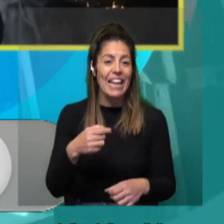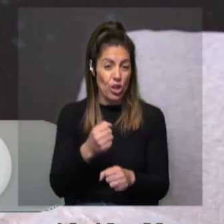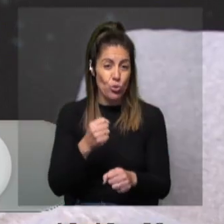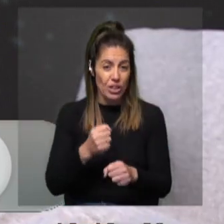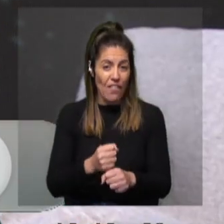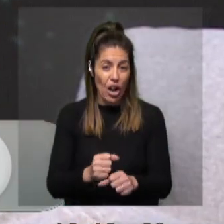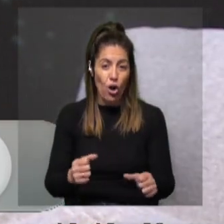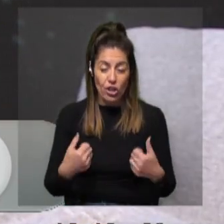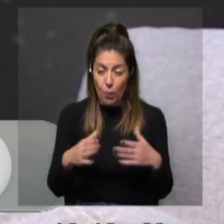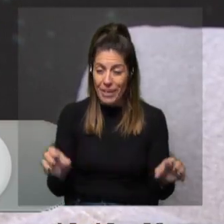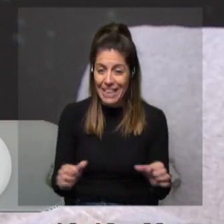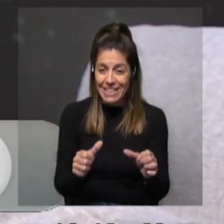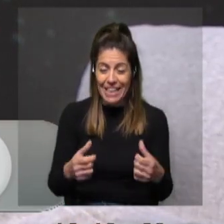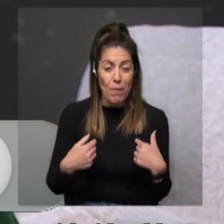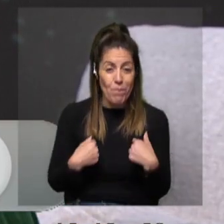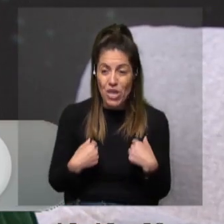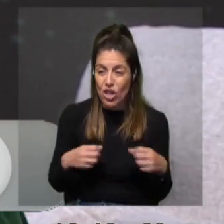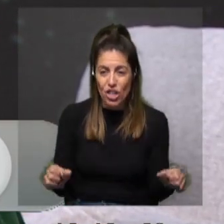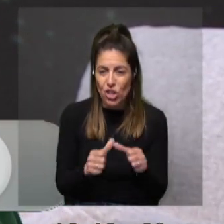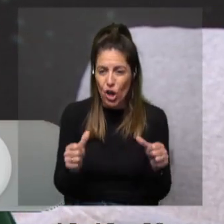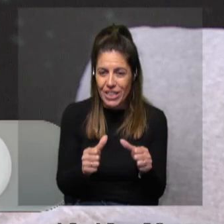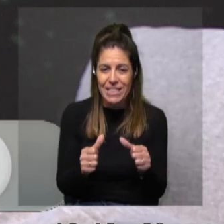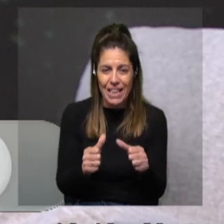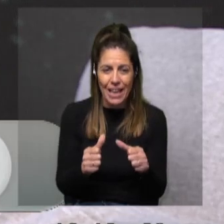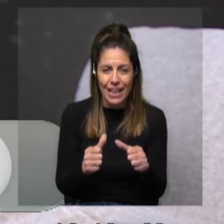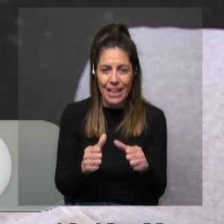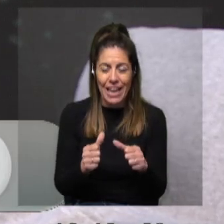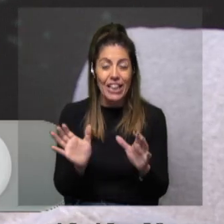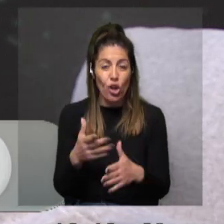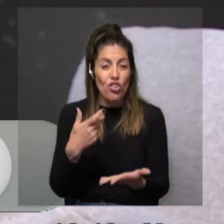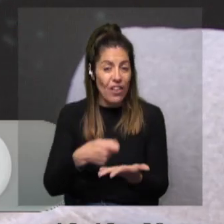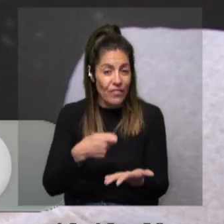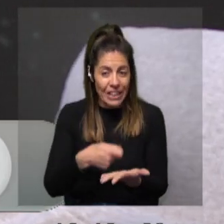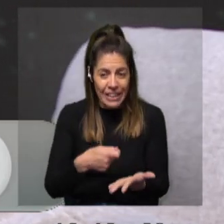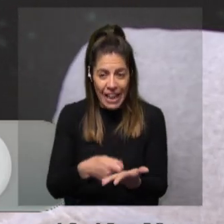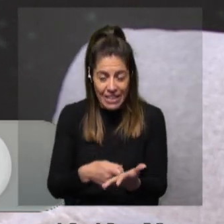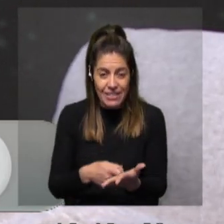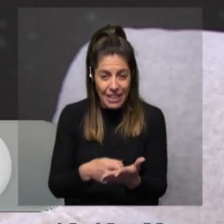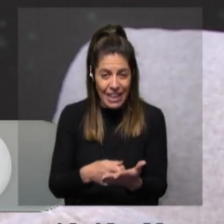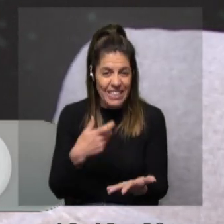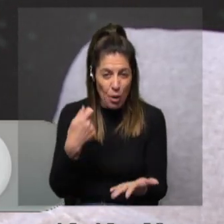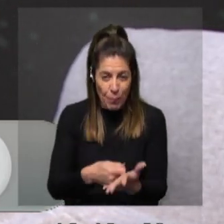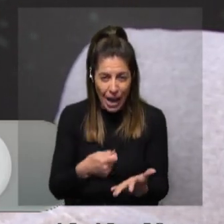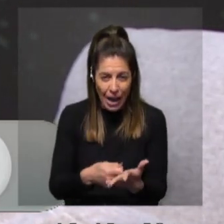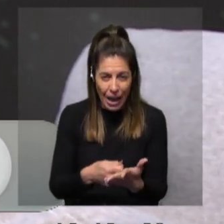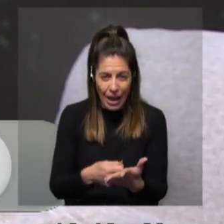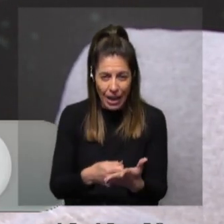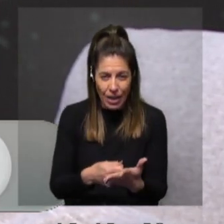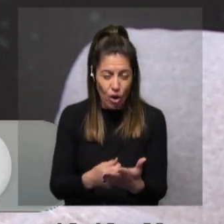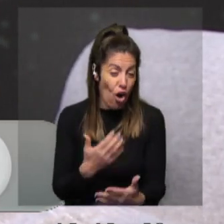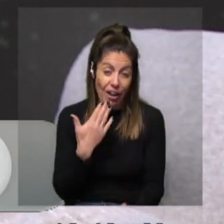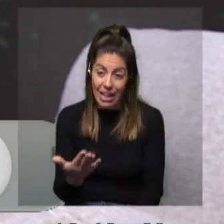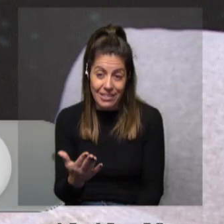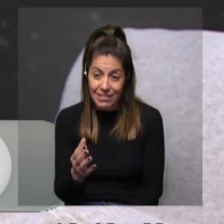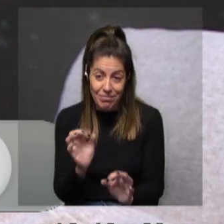me apoderé, es un trabajo que es mío y todo se financia y se paga con gracias, nada